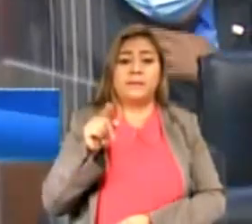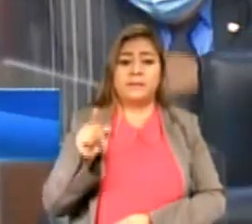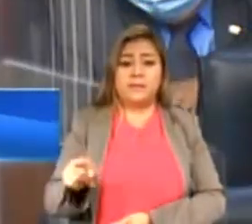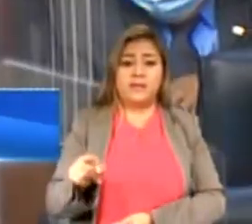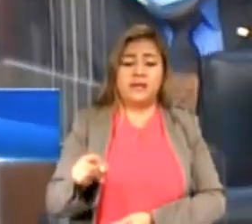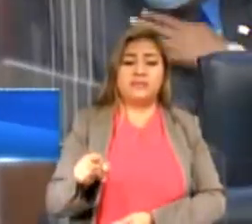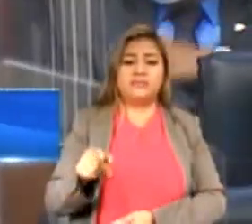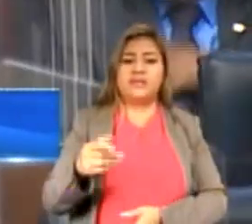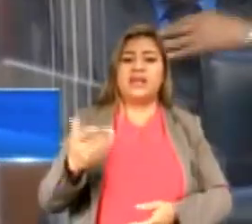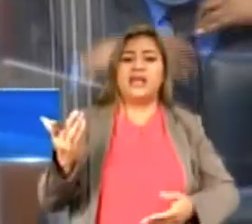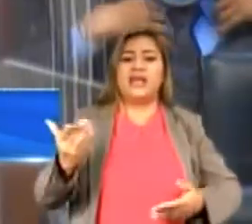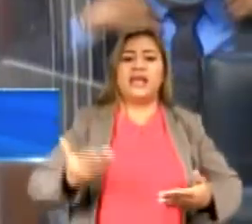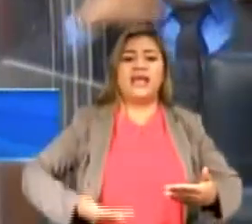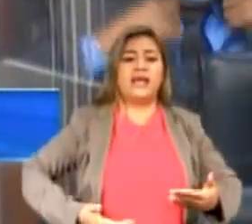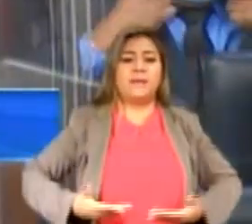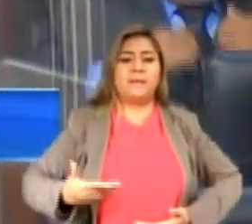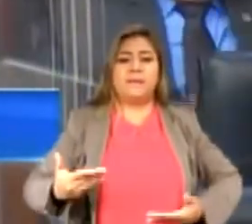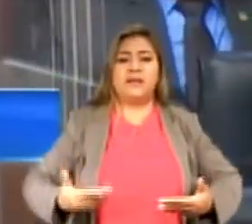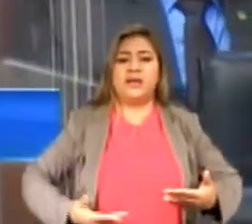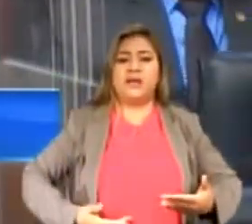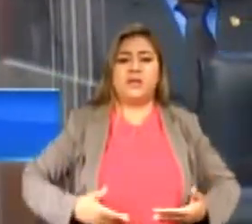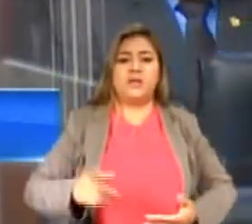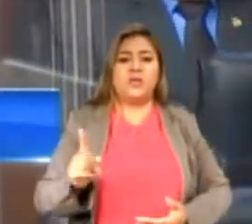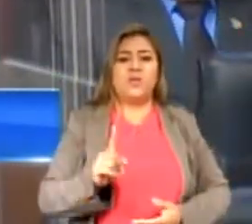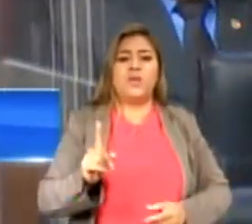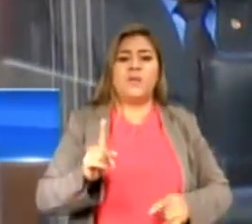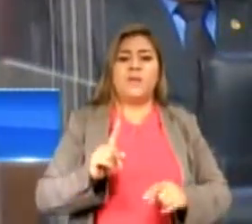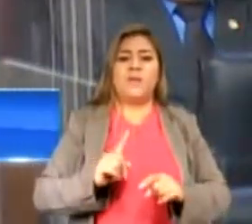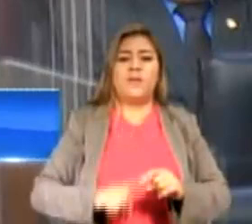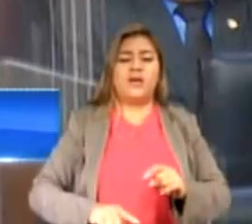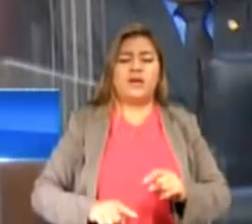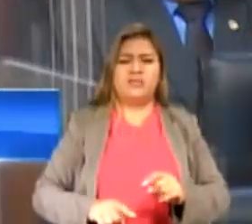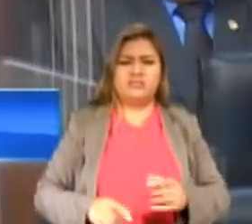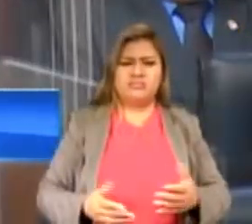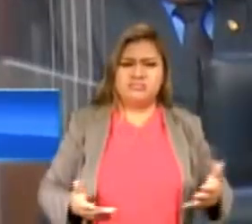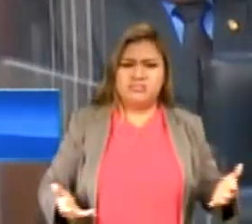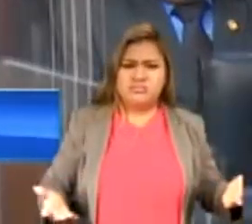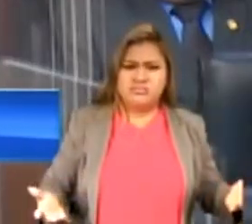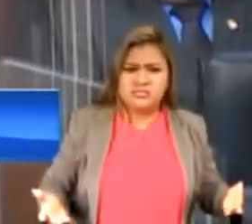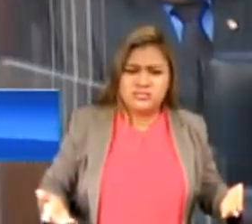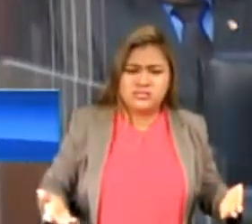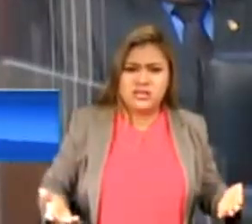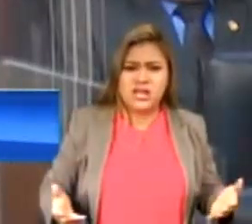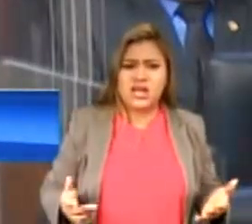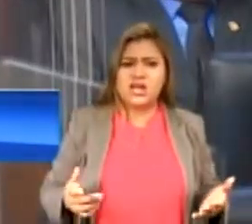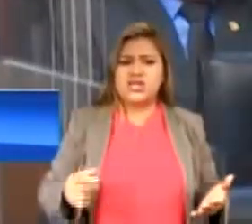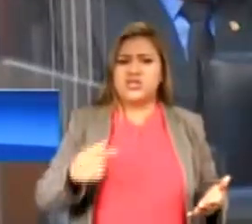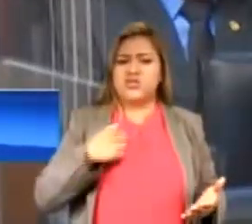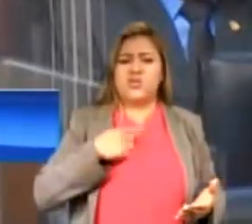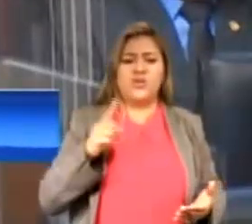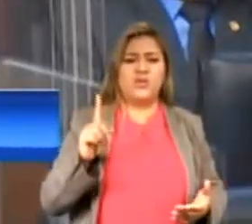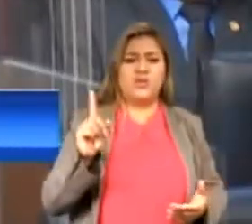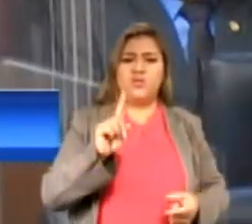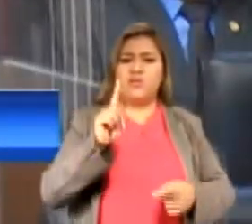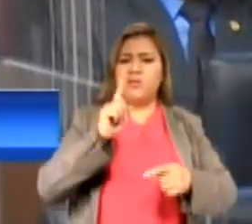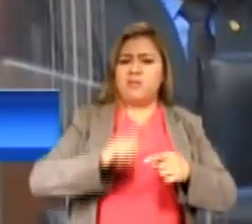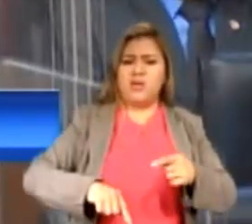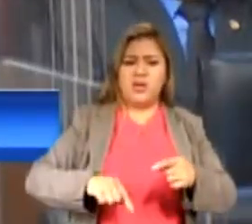empleados para cubrir los gastos de otro subsistema. En palabras sencillas, que yo no puedo utilizar los